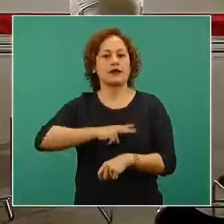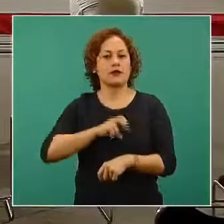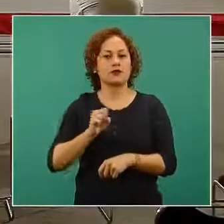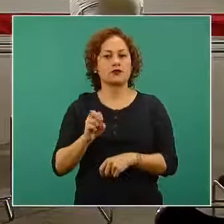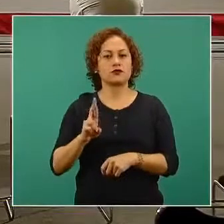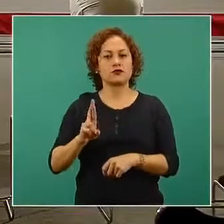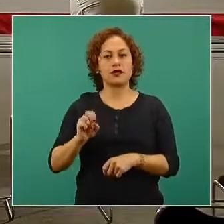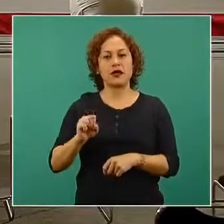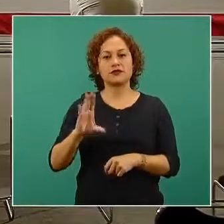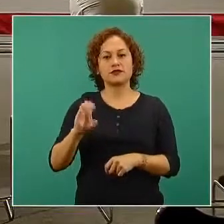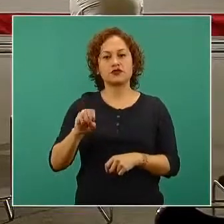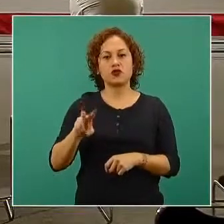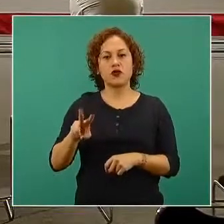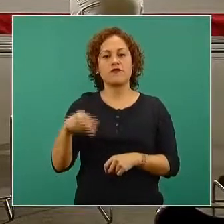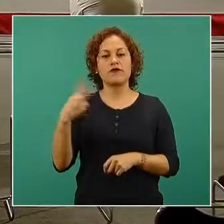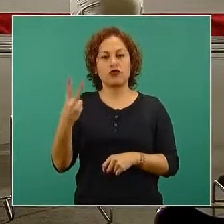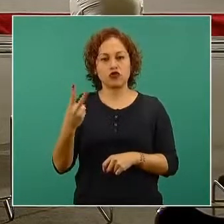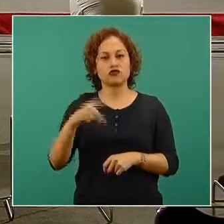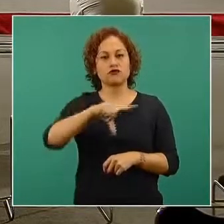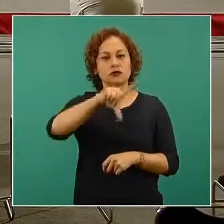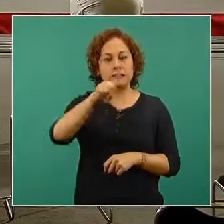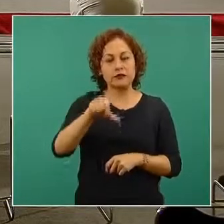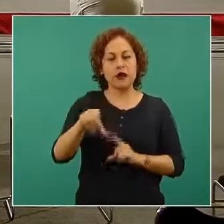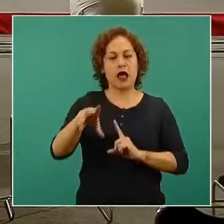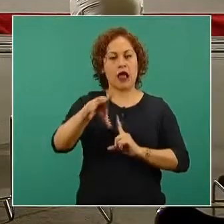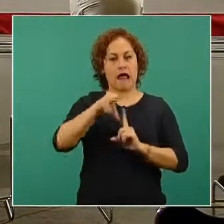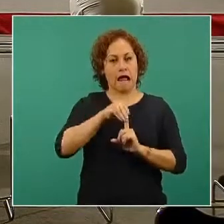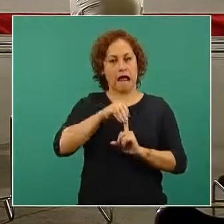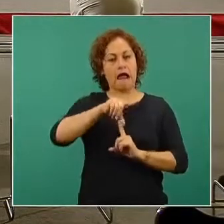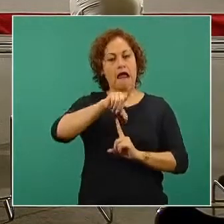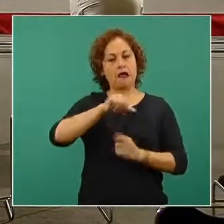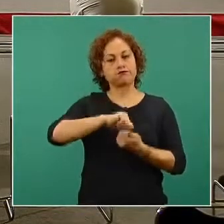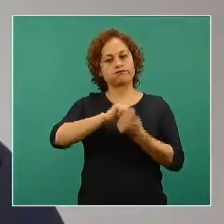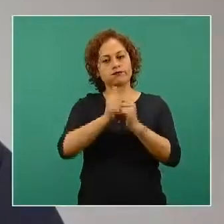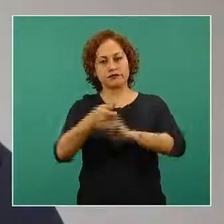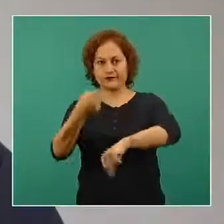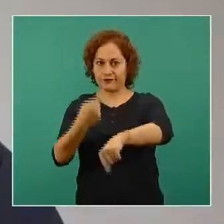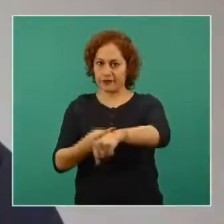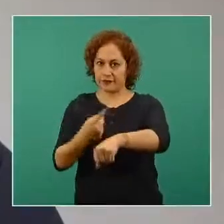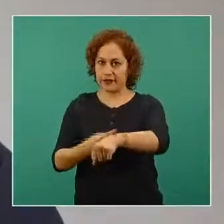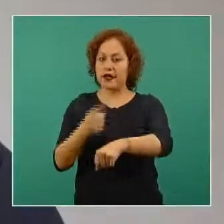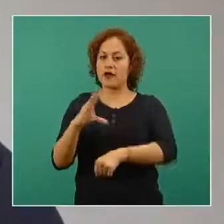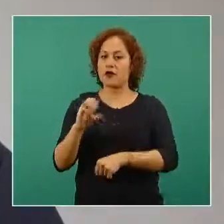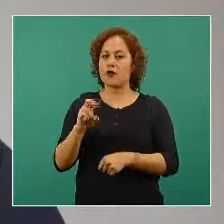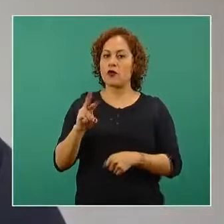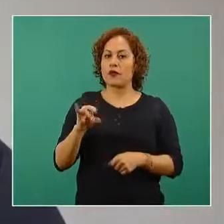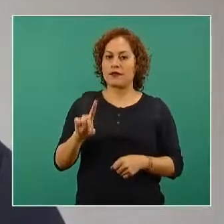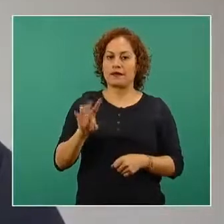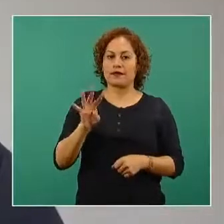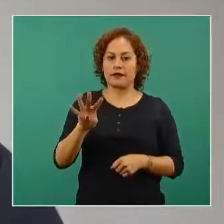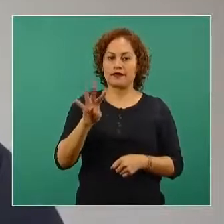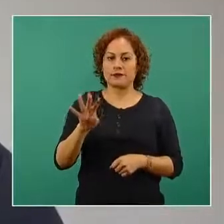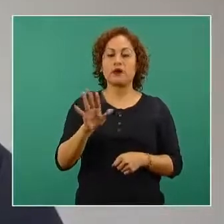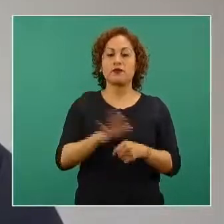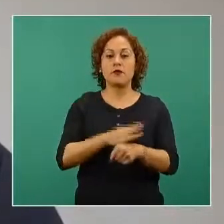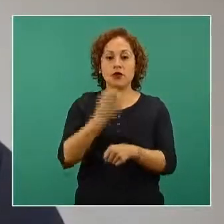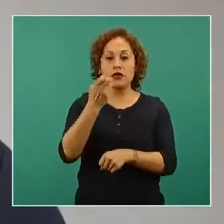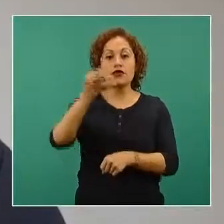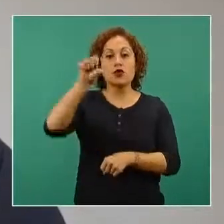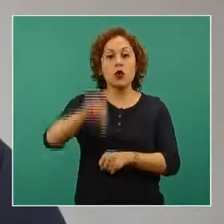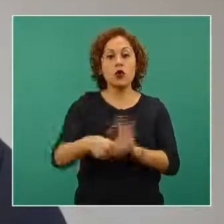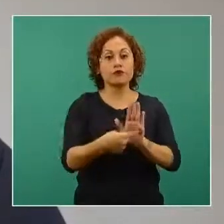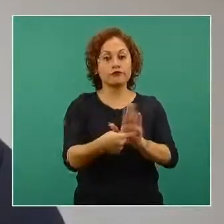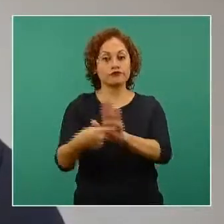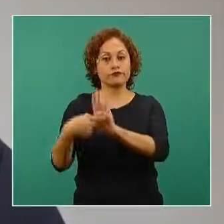obviamente la enfermedad que produce, que es la COVID-19. Y vamos a actualizar para enterarnos y ver cómo se